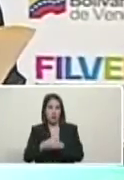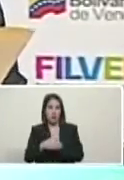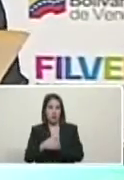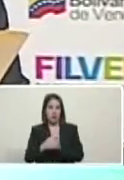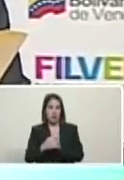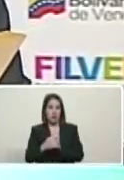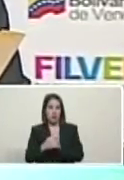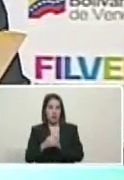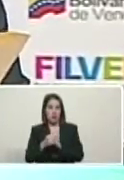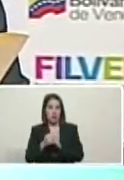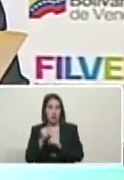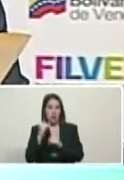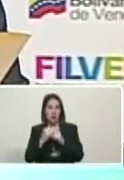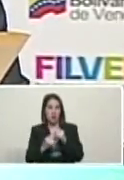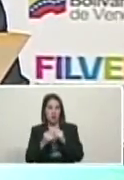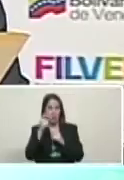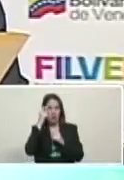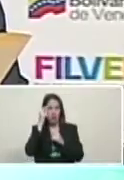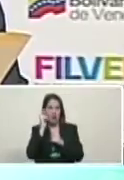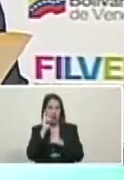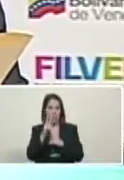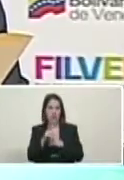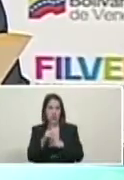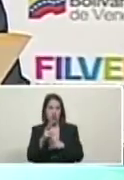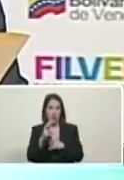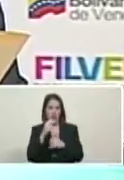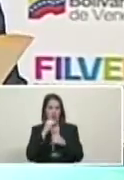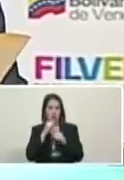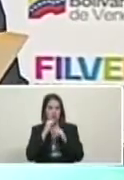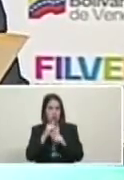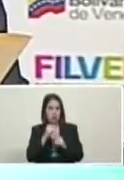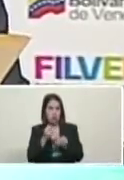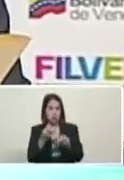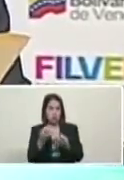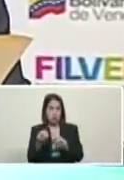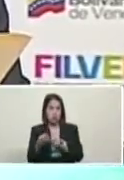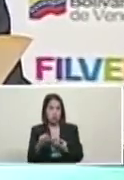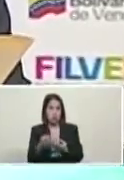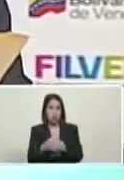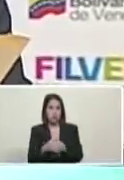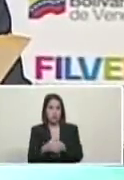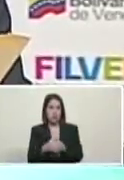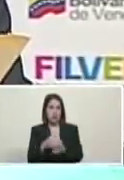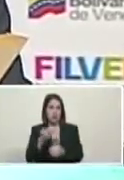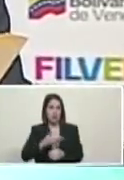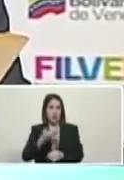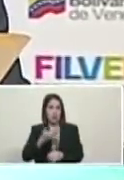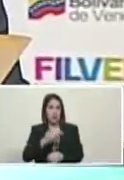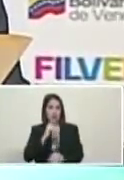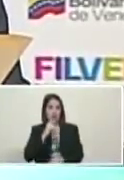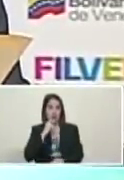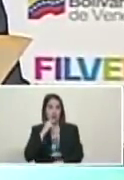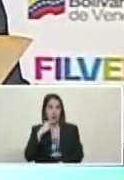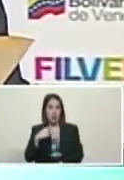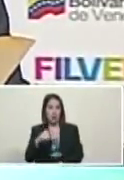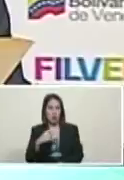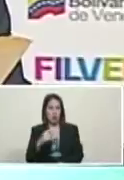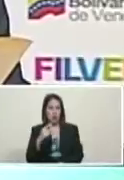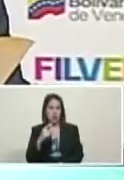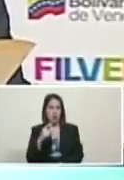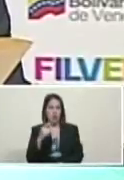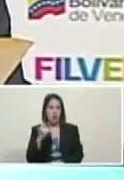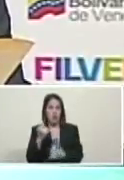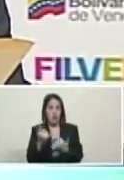En estos días vi un reportaje muy, muy acucioso de Russia Today.